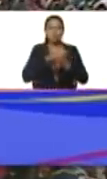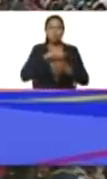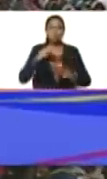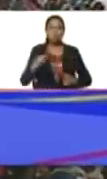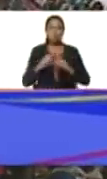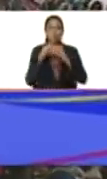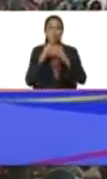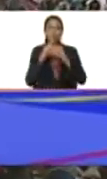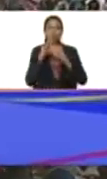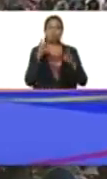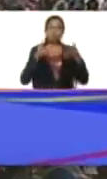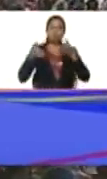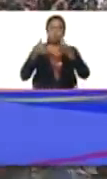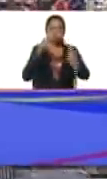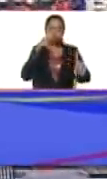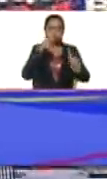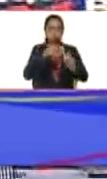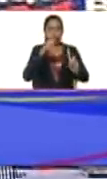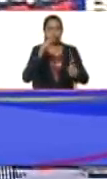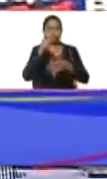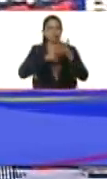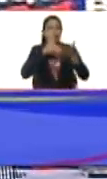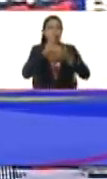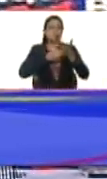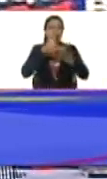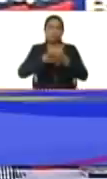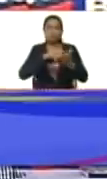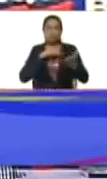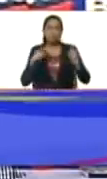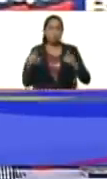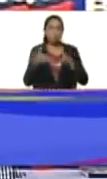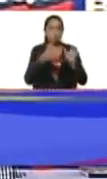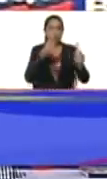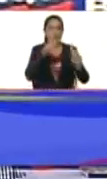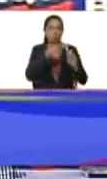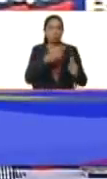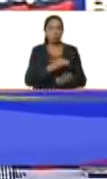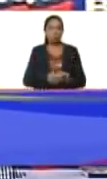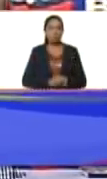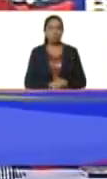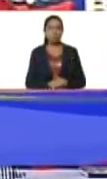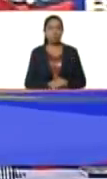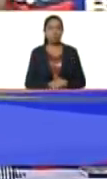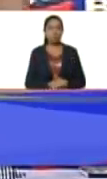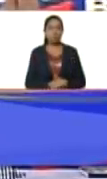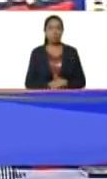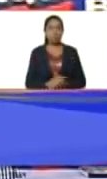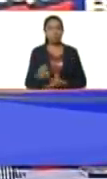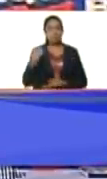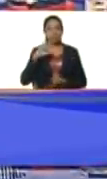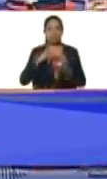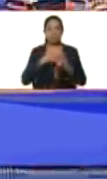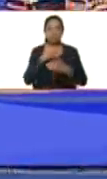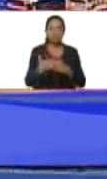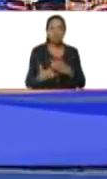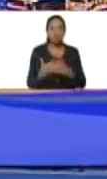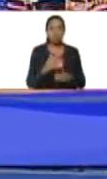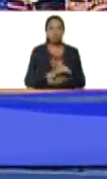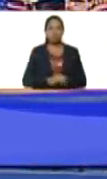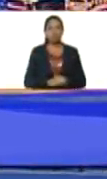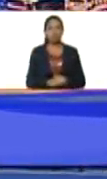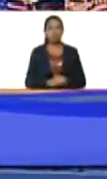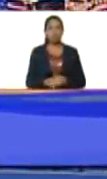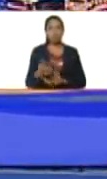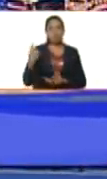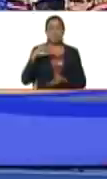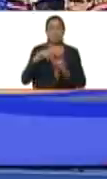los caminos. Perseverando vamos encontrando los caminos. Tenemos el proyecto,